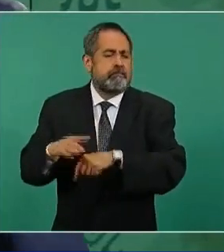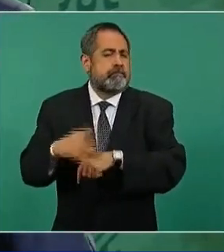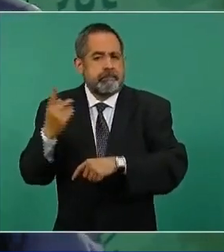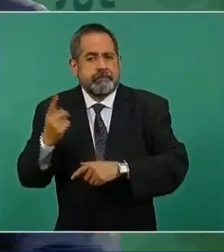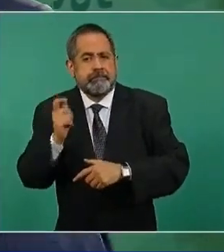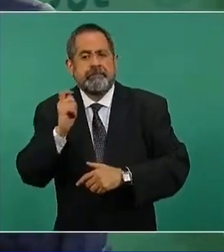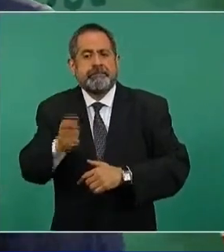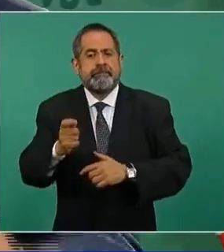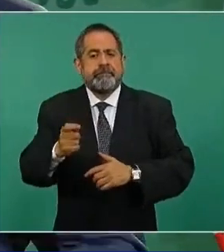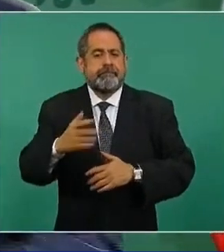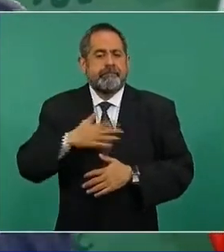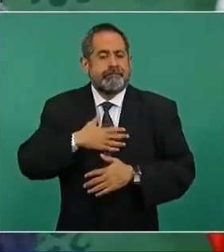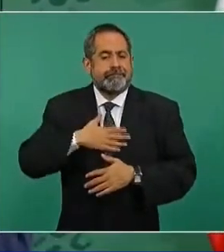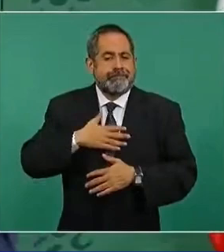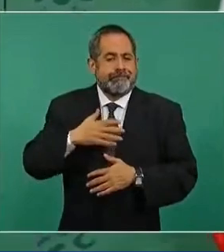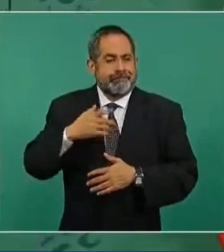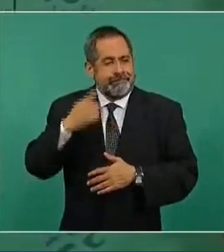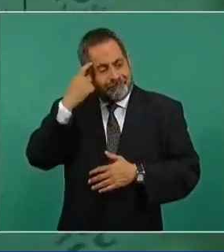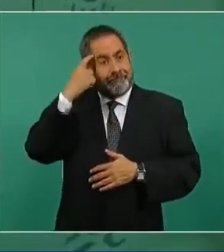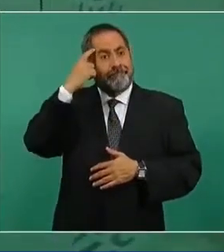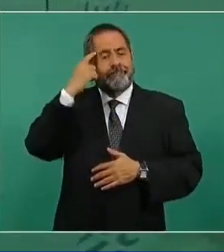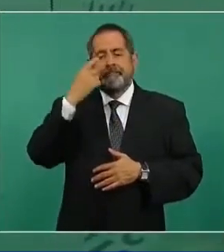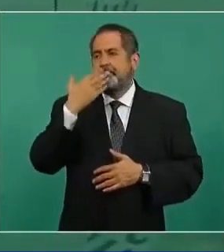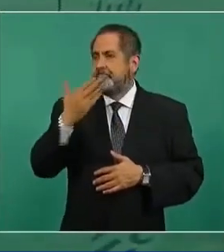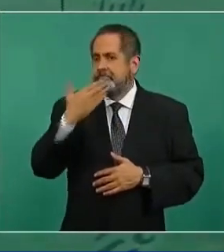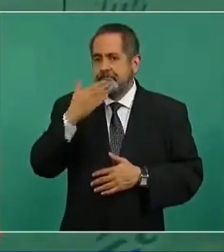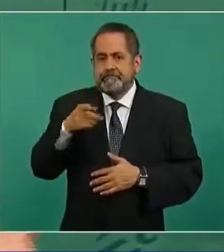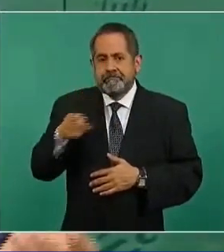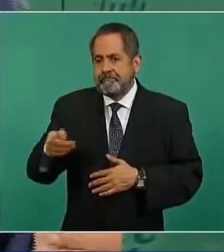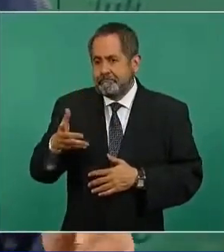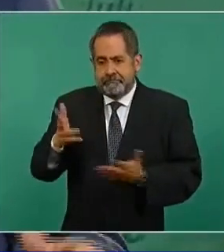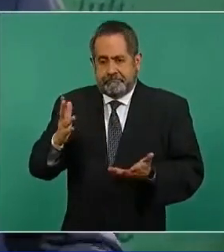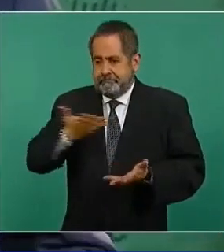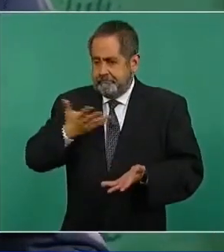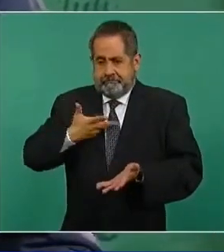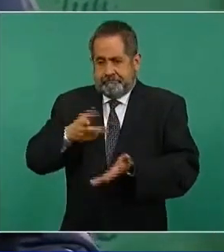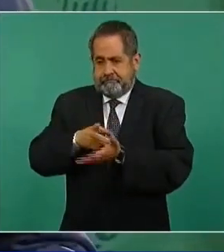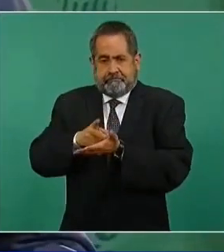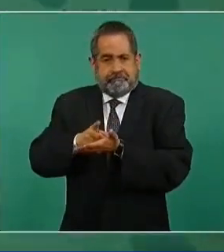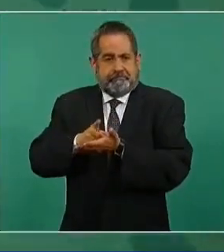porque ya teníamos garantizado el derecho de vía.